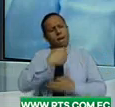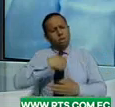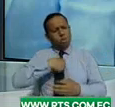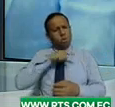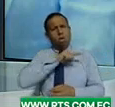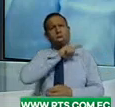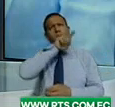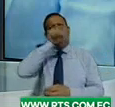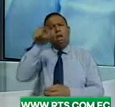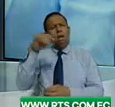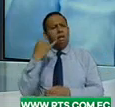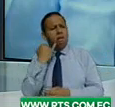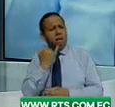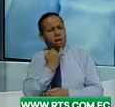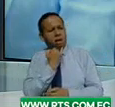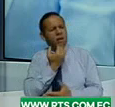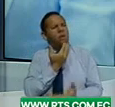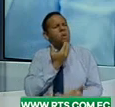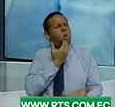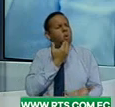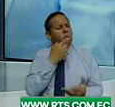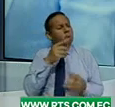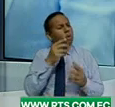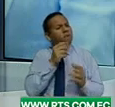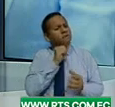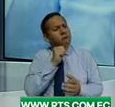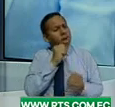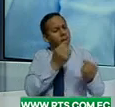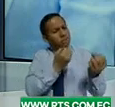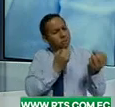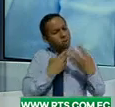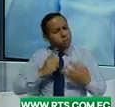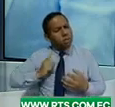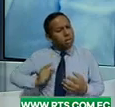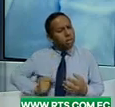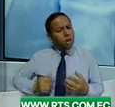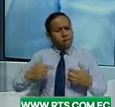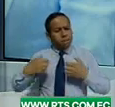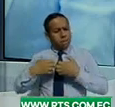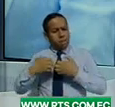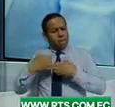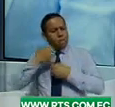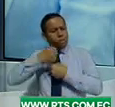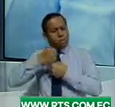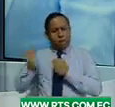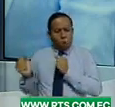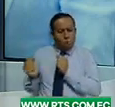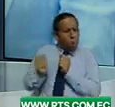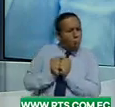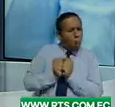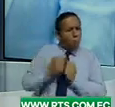definen detalles sobre su equipo de seguridad ni tampoco bajo qué régimen laboral se desempeñará.